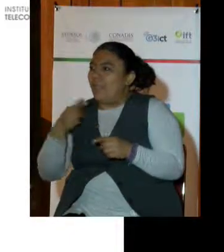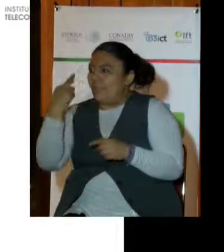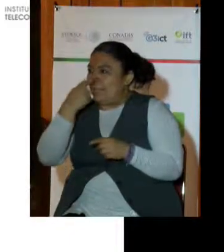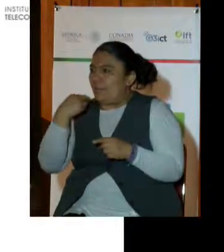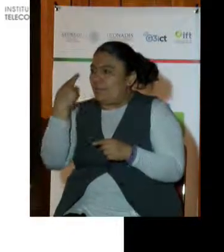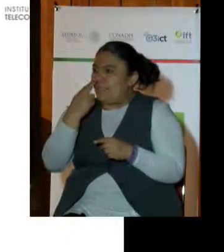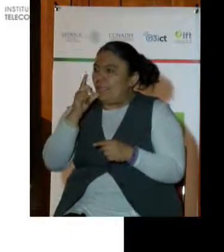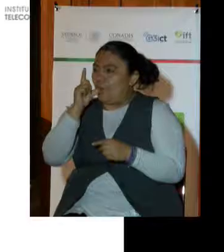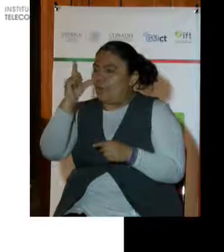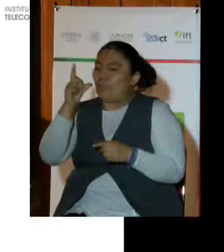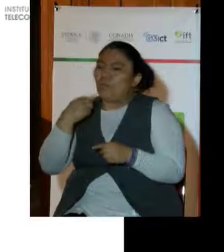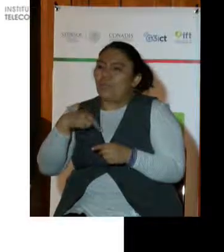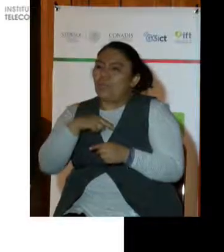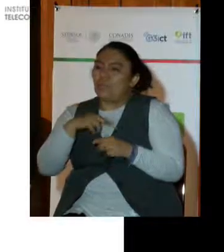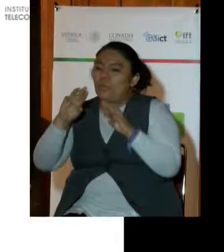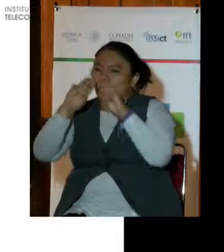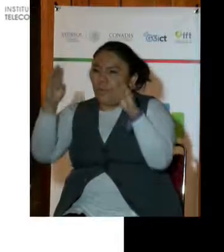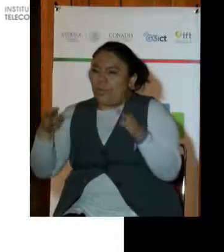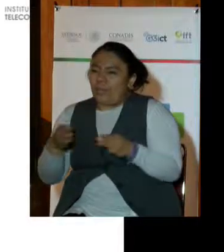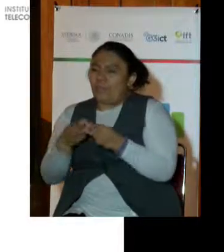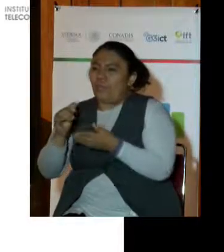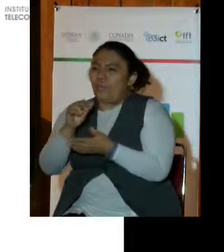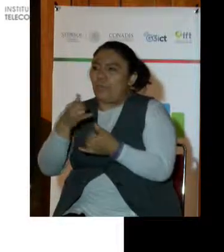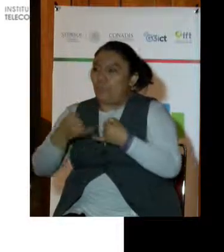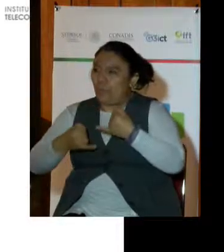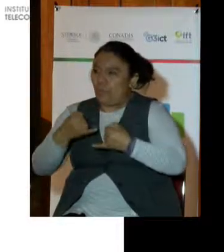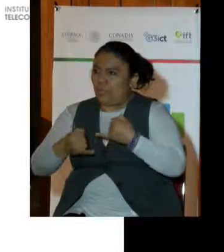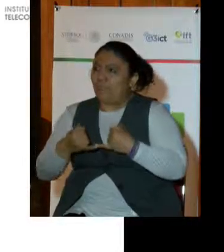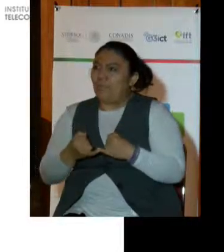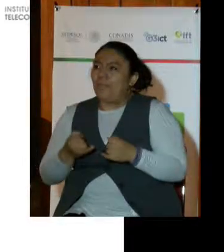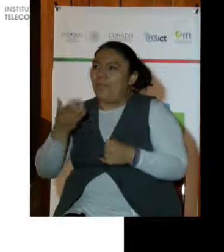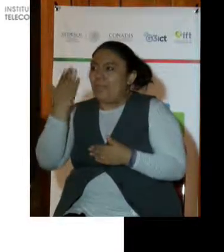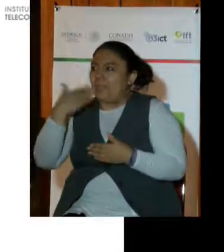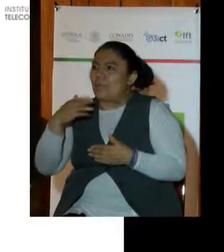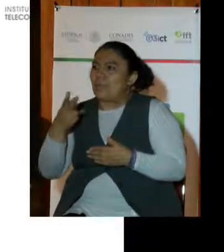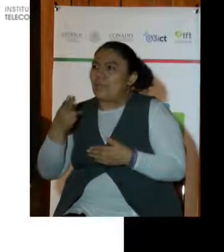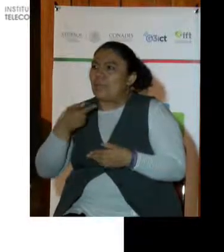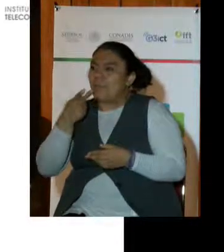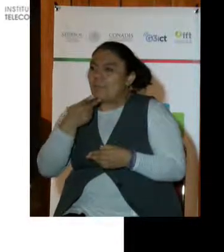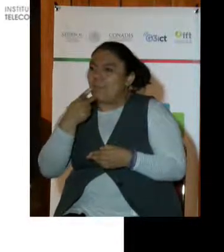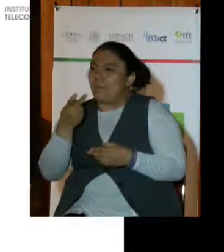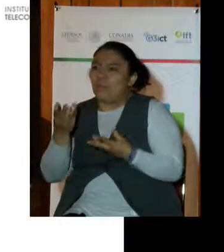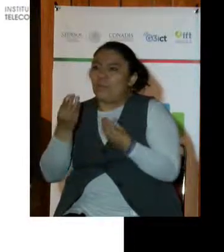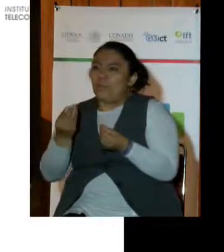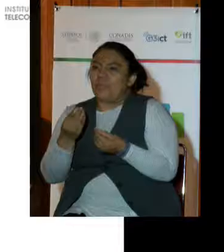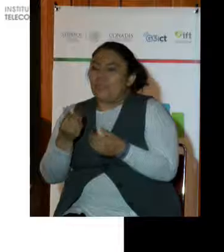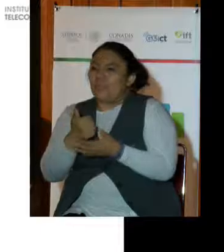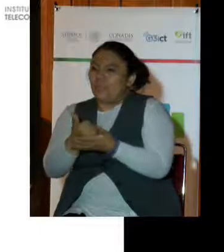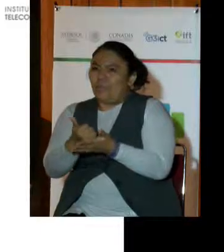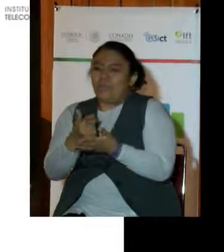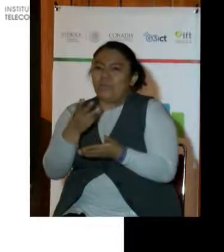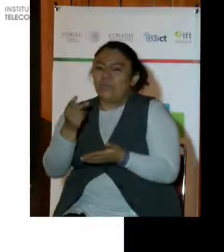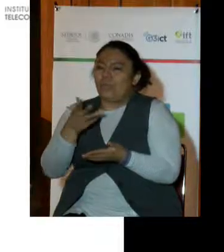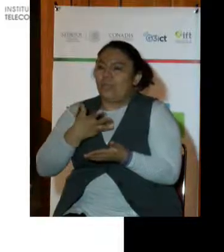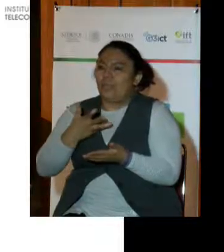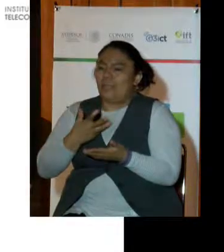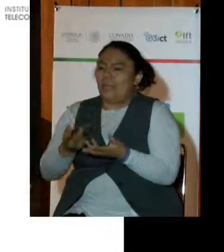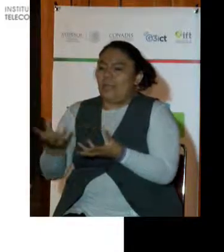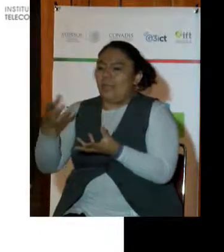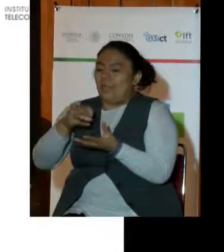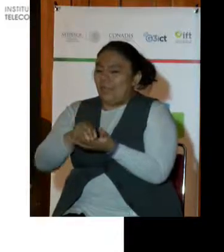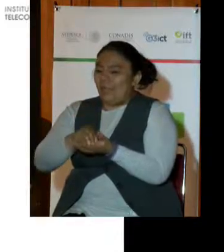a la luz de nuestro marco jurídico. Sabemos también que ahora muchas de estas herramientas no tienen que venir en el hardware, en